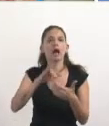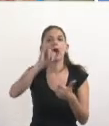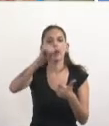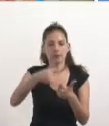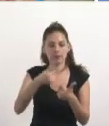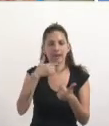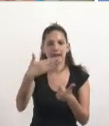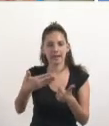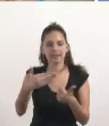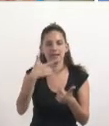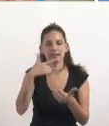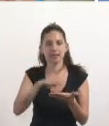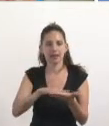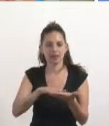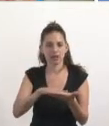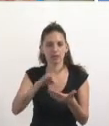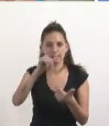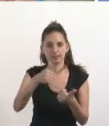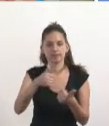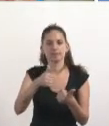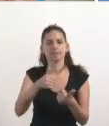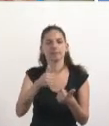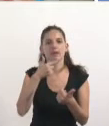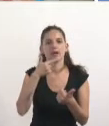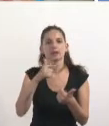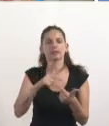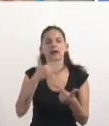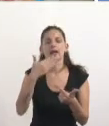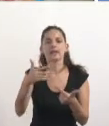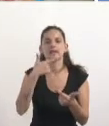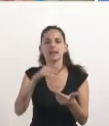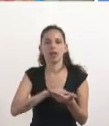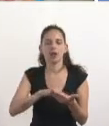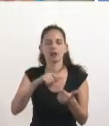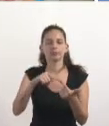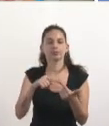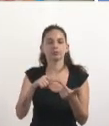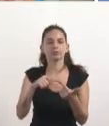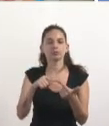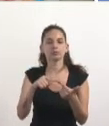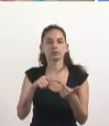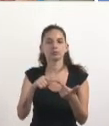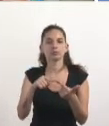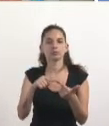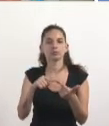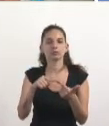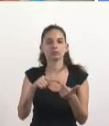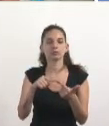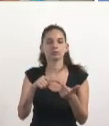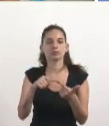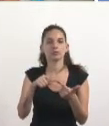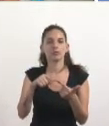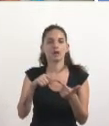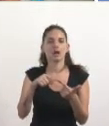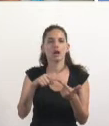y las gracias senador afirma afirmativo gracias senadora y senadora no era